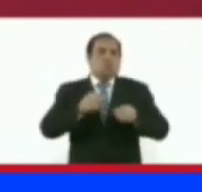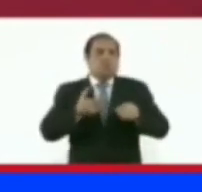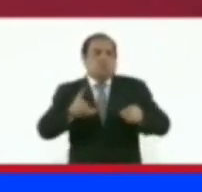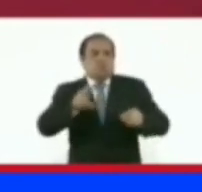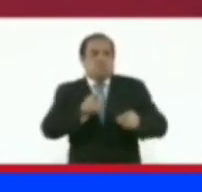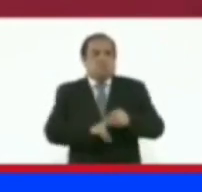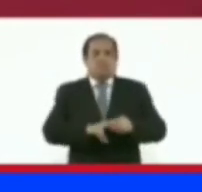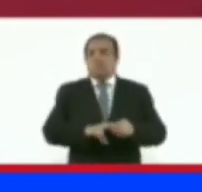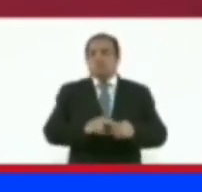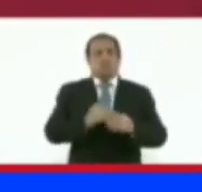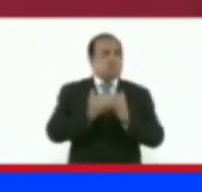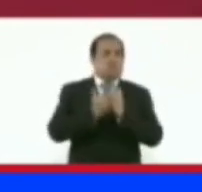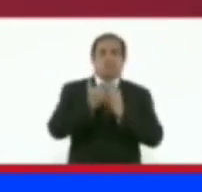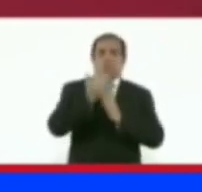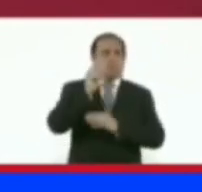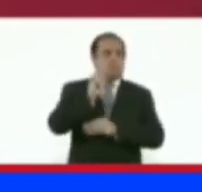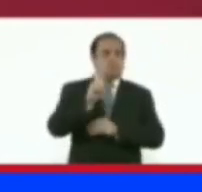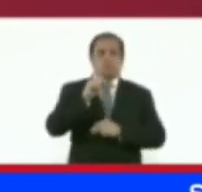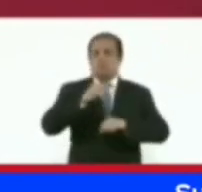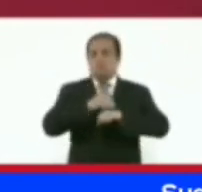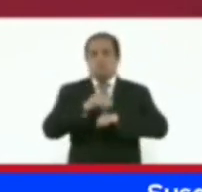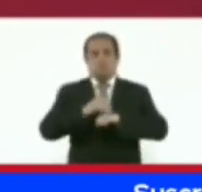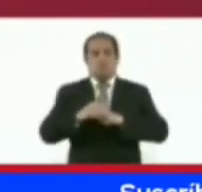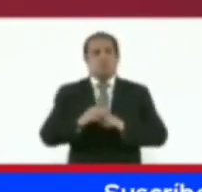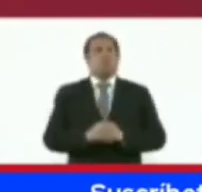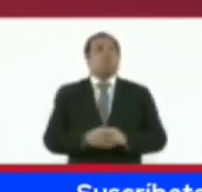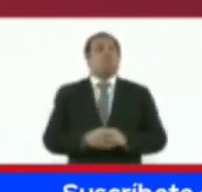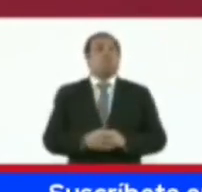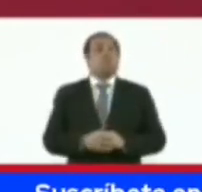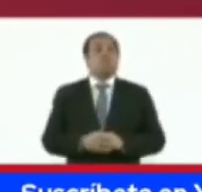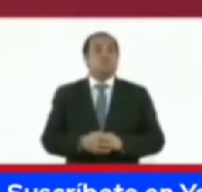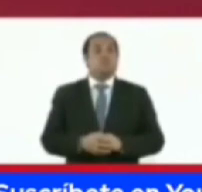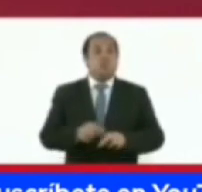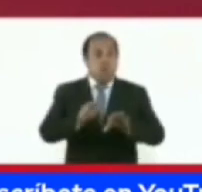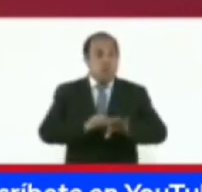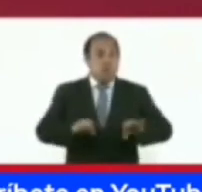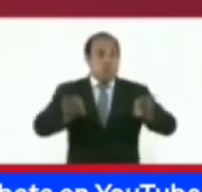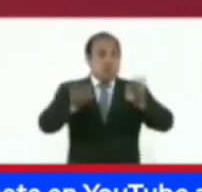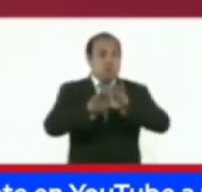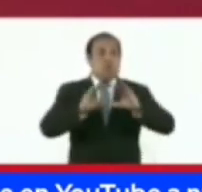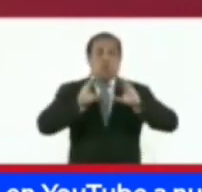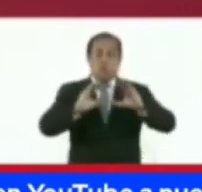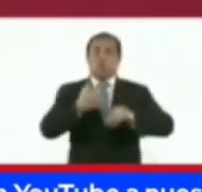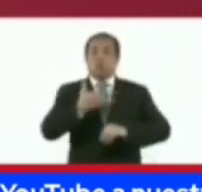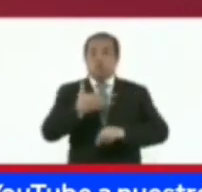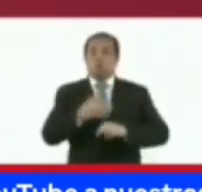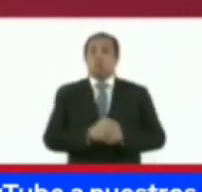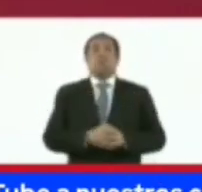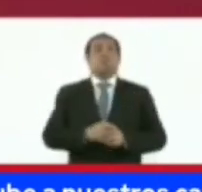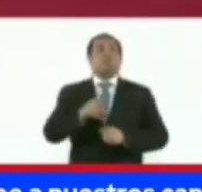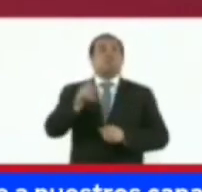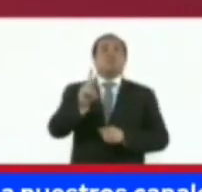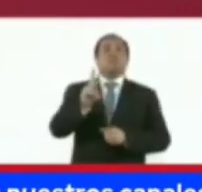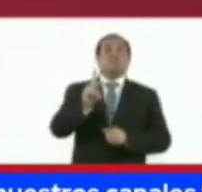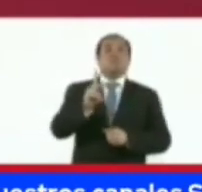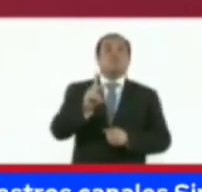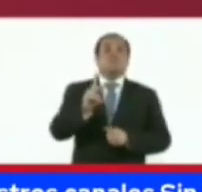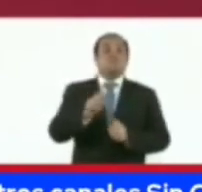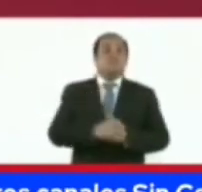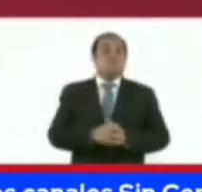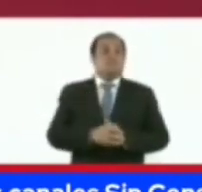hospitalizan no aumenta en la misma intensidad. Entonces es importante seguir teniendo cuidados, pero hasta ahora no vemos nada que